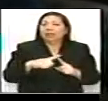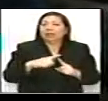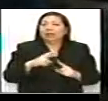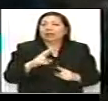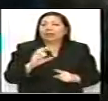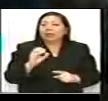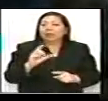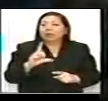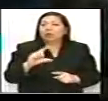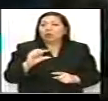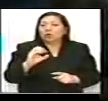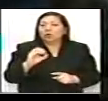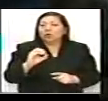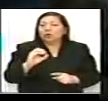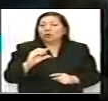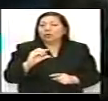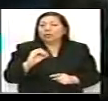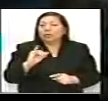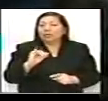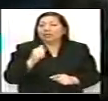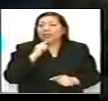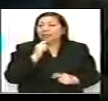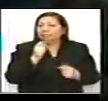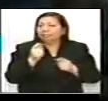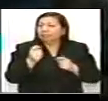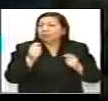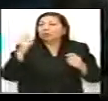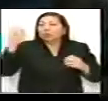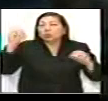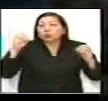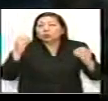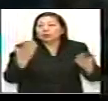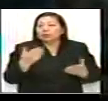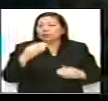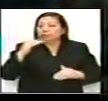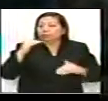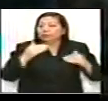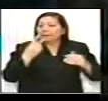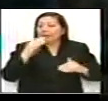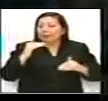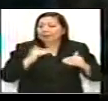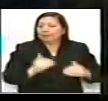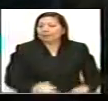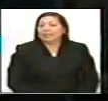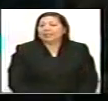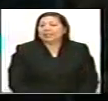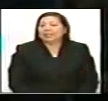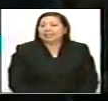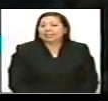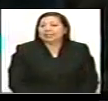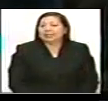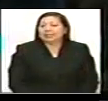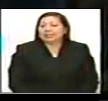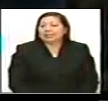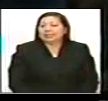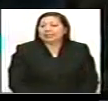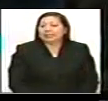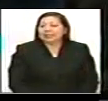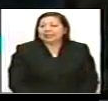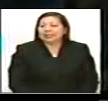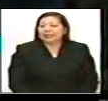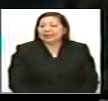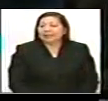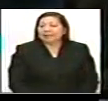de la automática, es un sistema de sensores para medir, registrar las variables